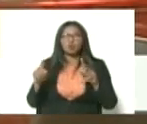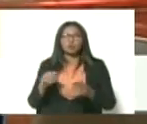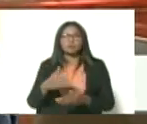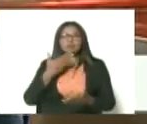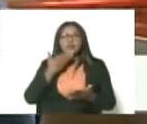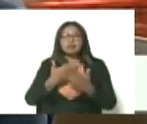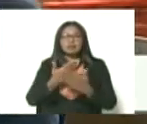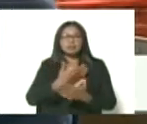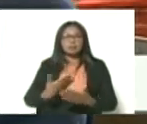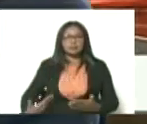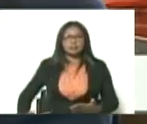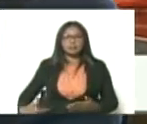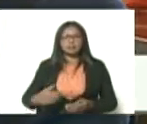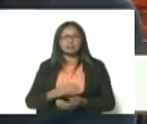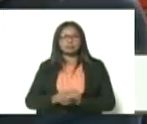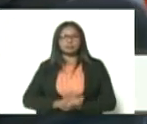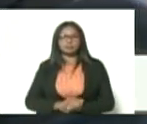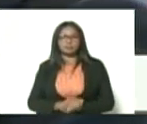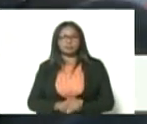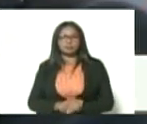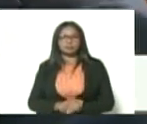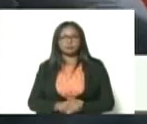Gracias, presidente.